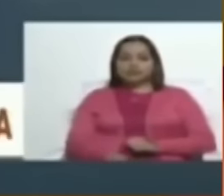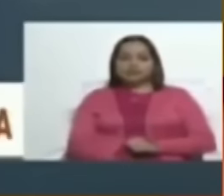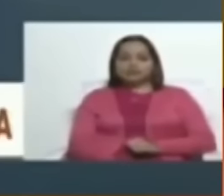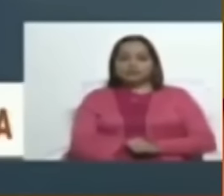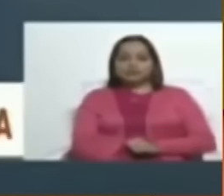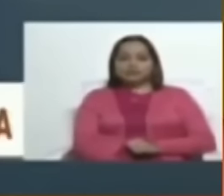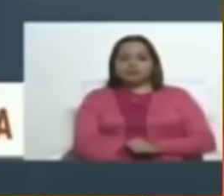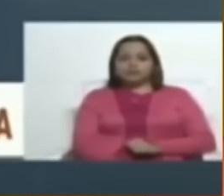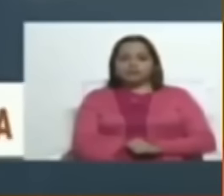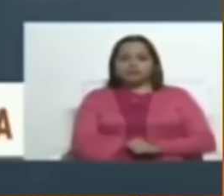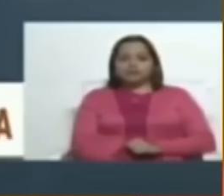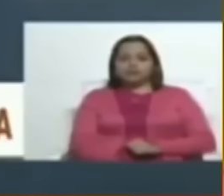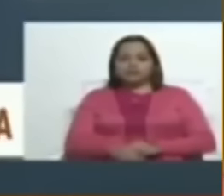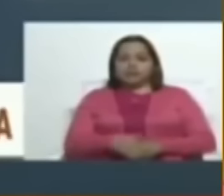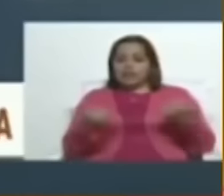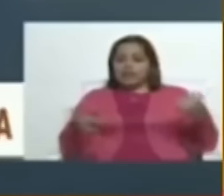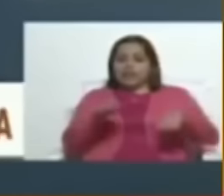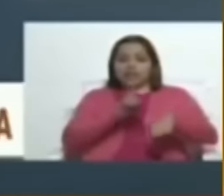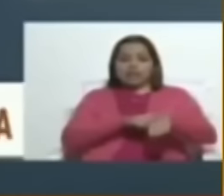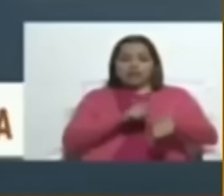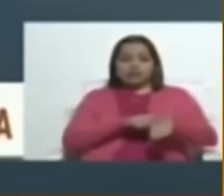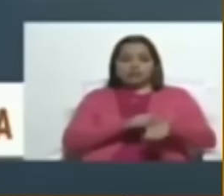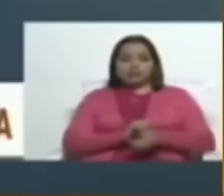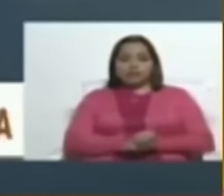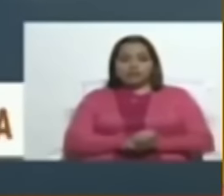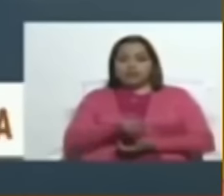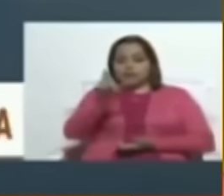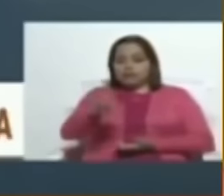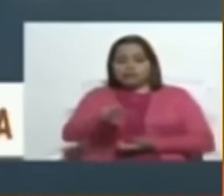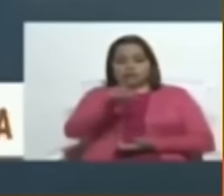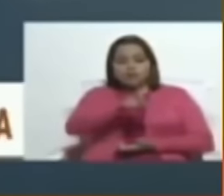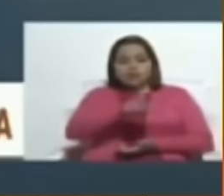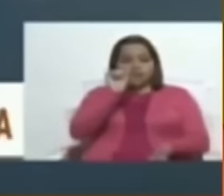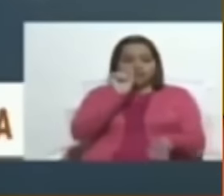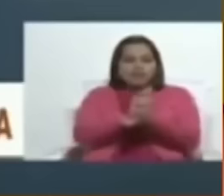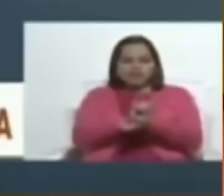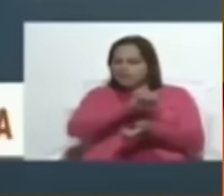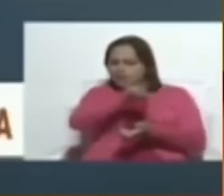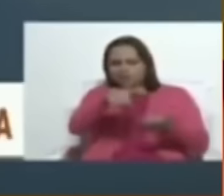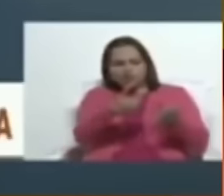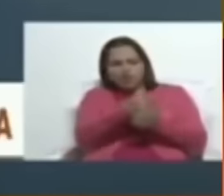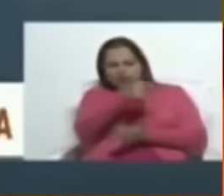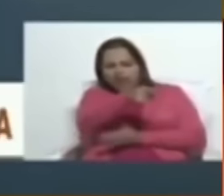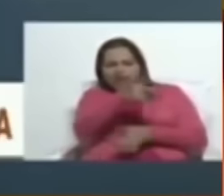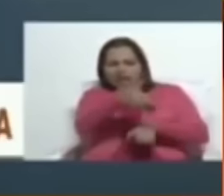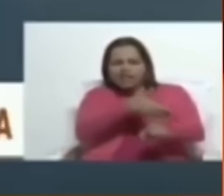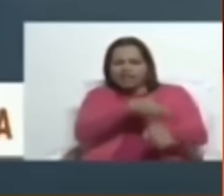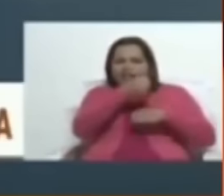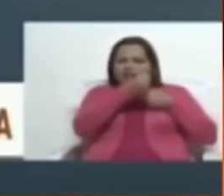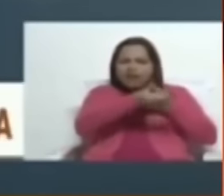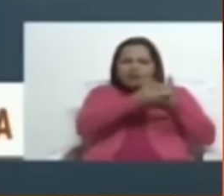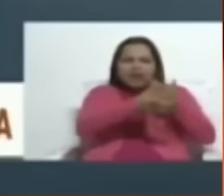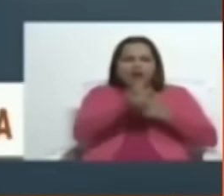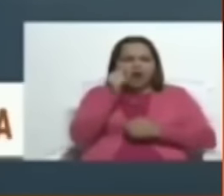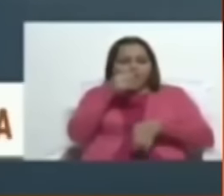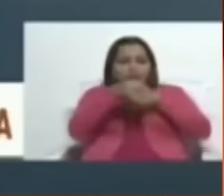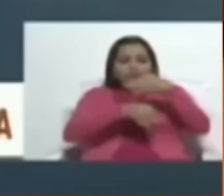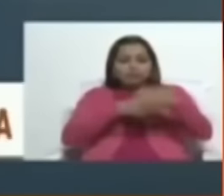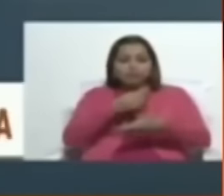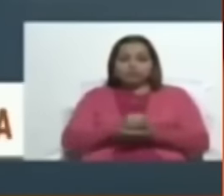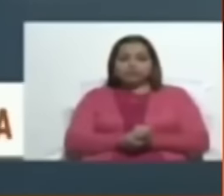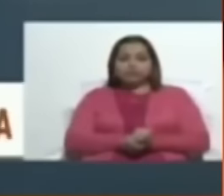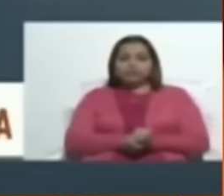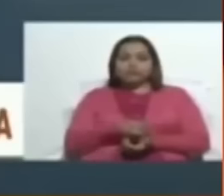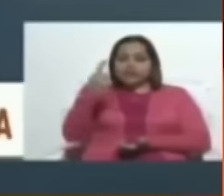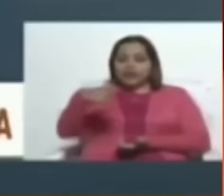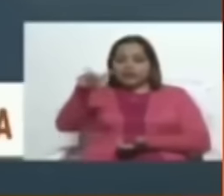dirección política dentro de su equipo. Y pues el fiscal general aseguró que estas personas estarían vinculadas